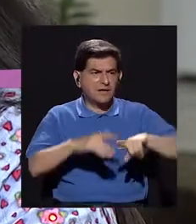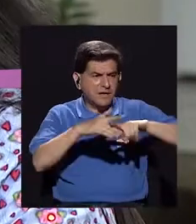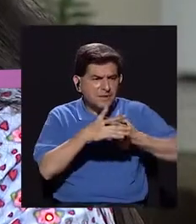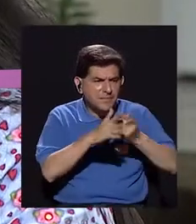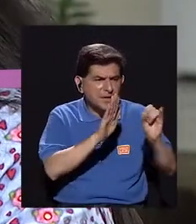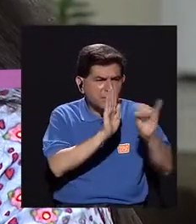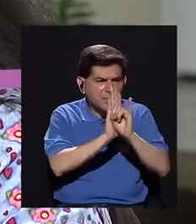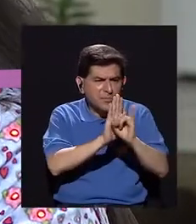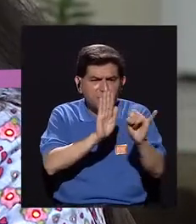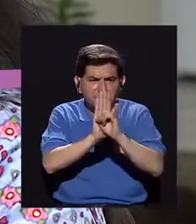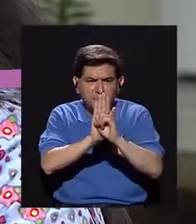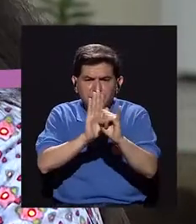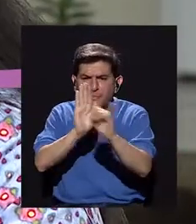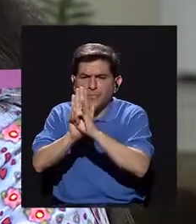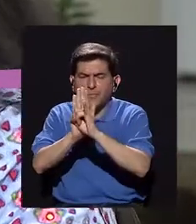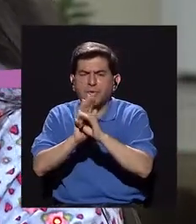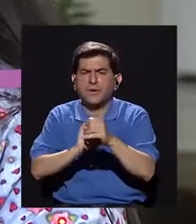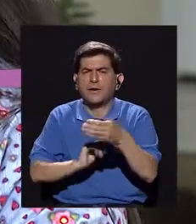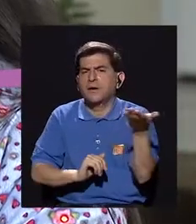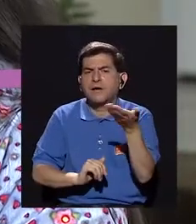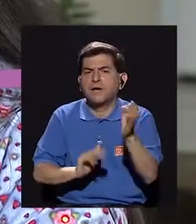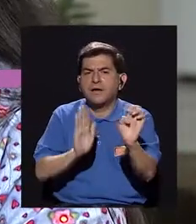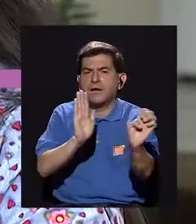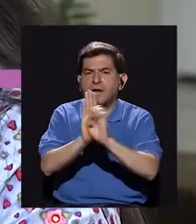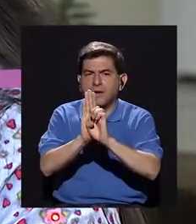es empezar a identificar, por ejemplo,